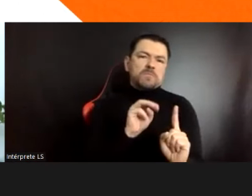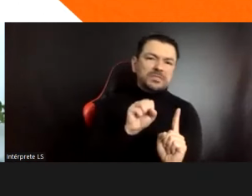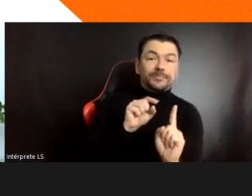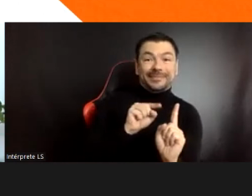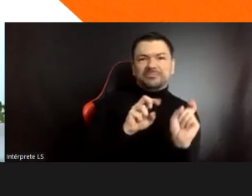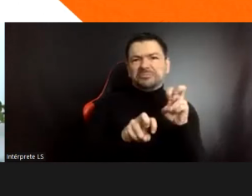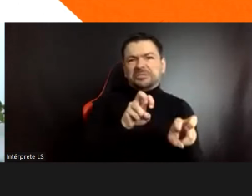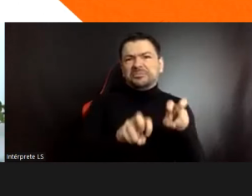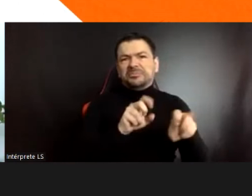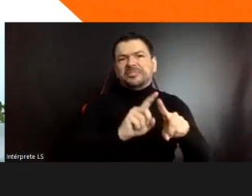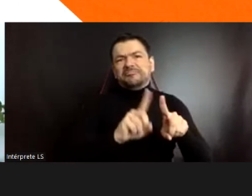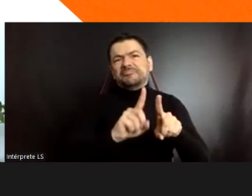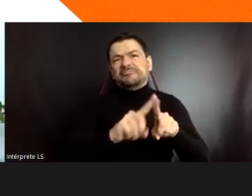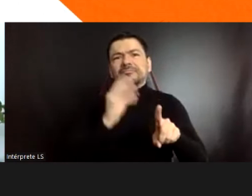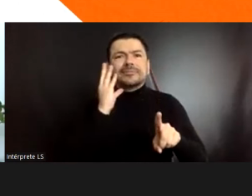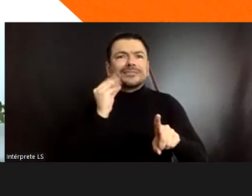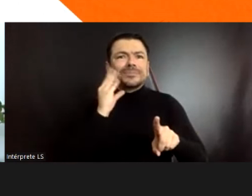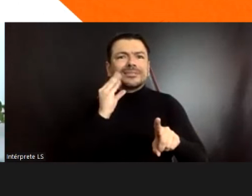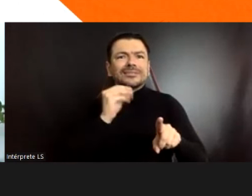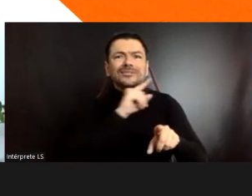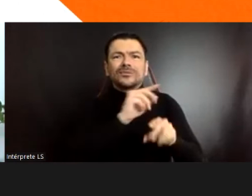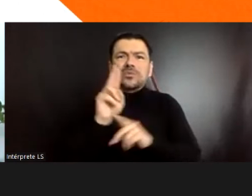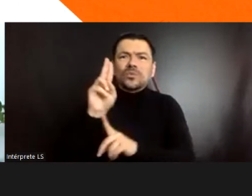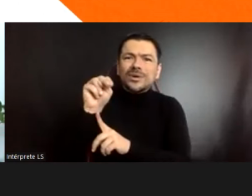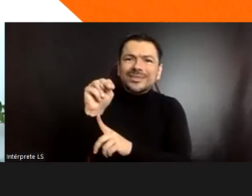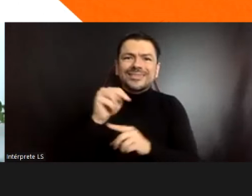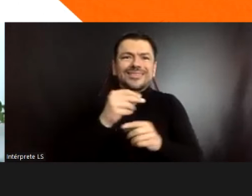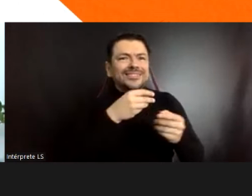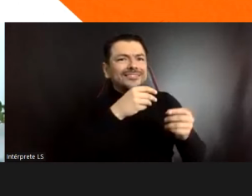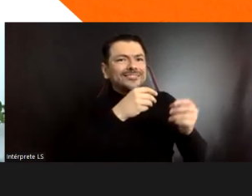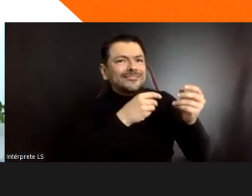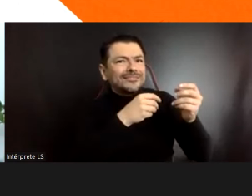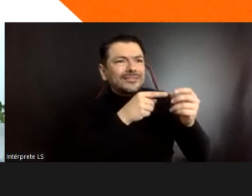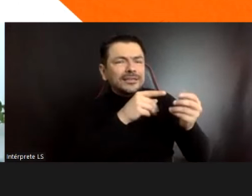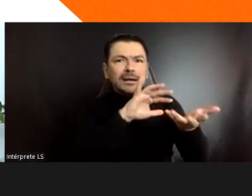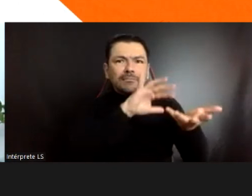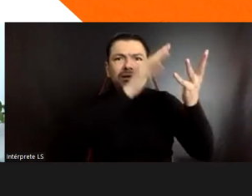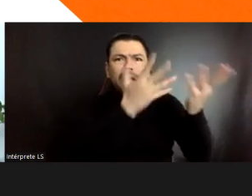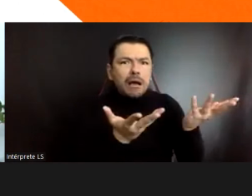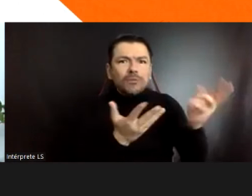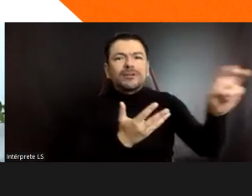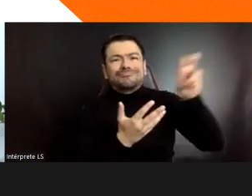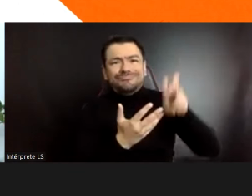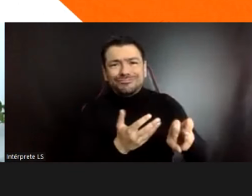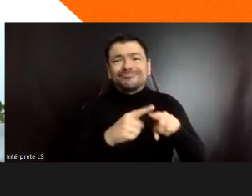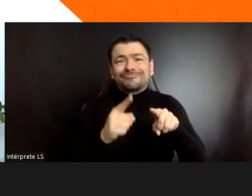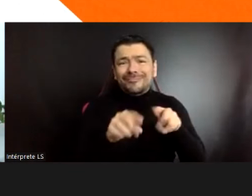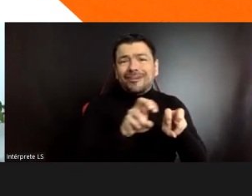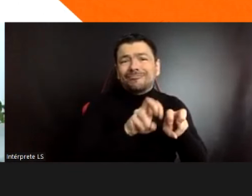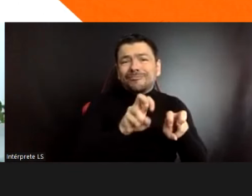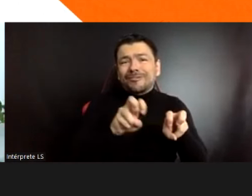la ONU de respuesta a emergencias. Es importante que sepan que tienen interpretación simultánea en